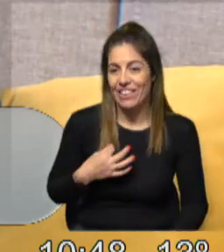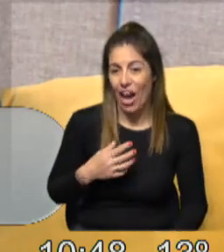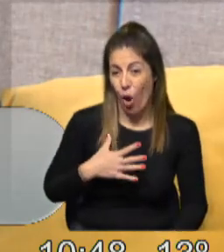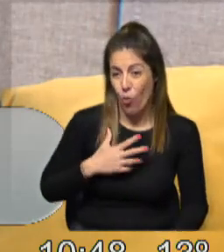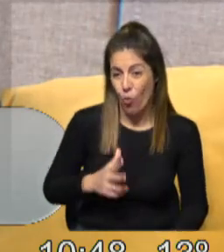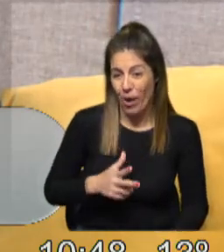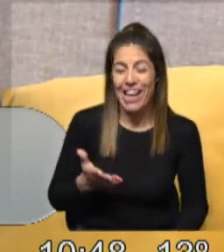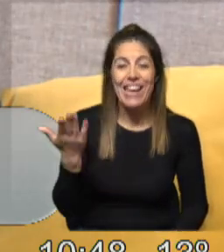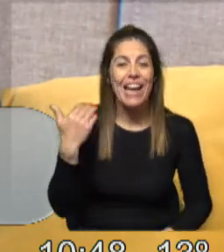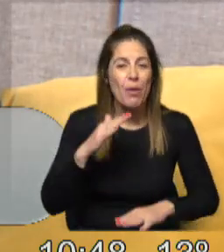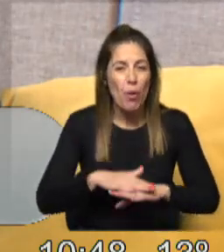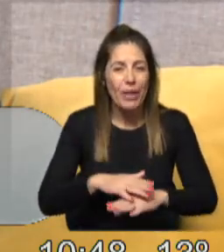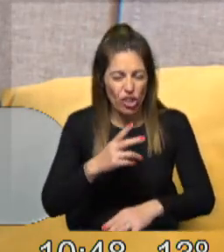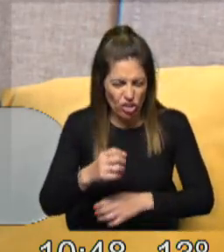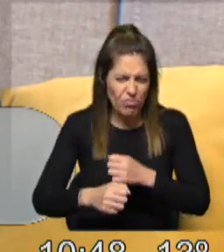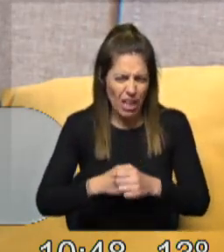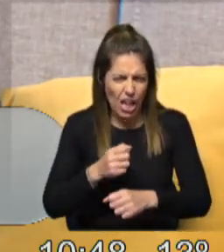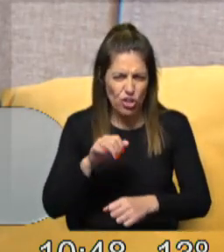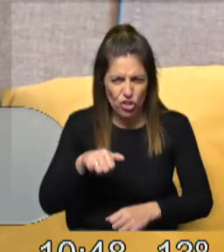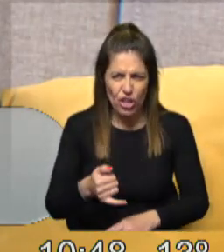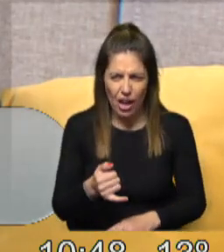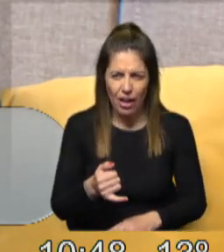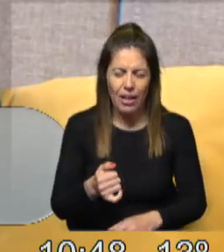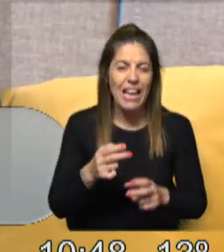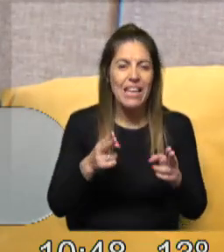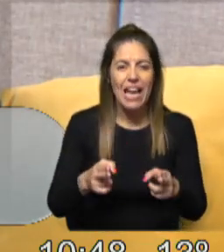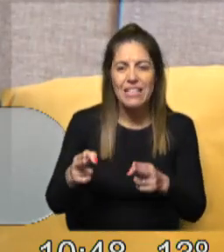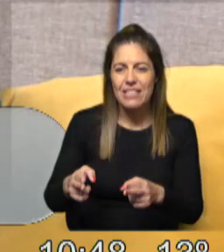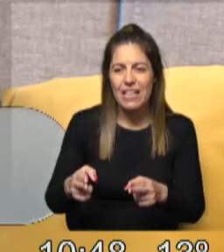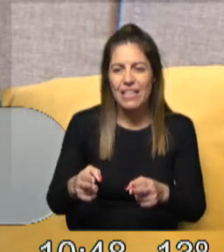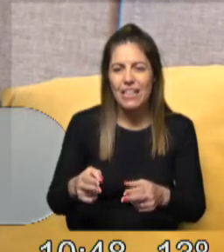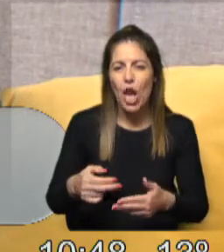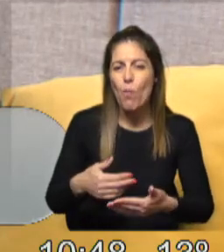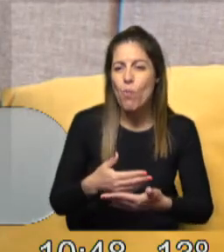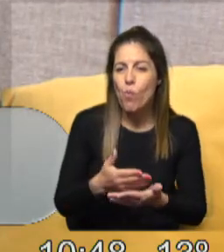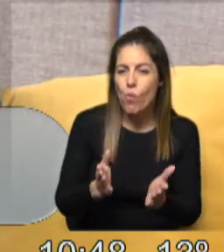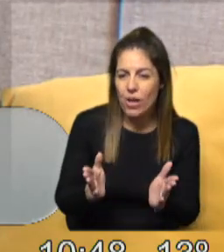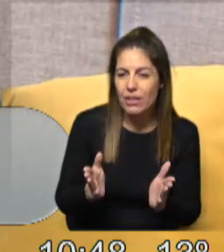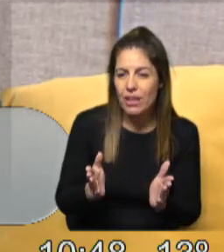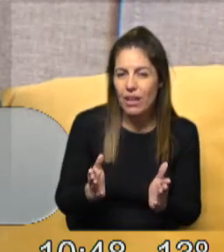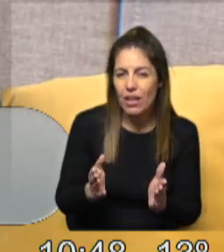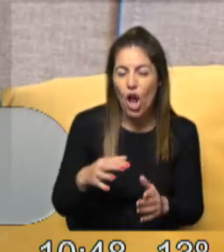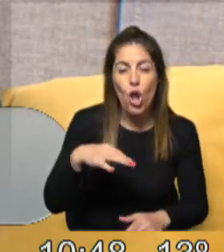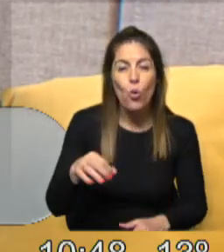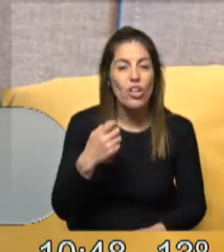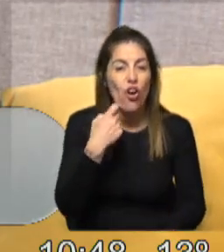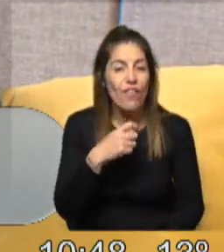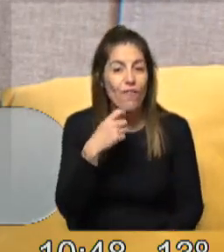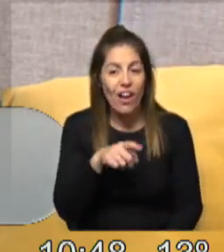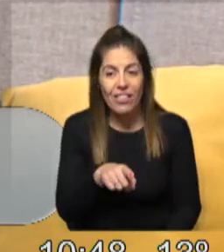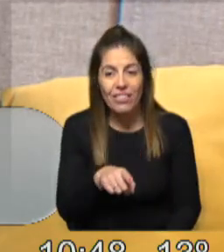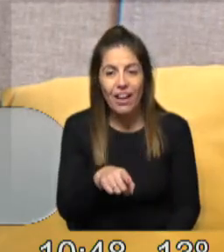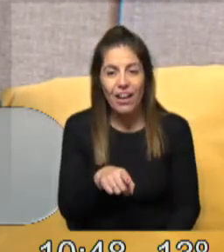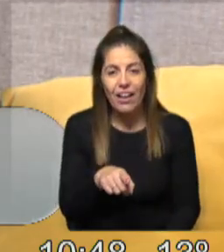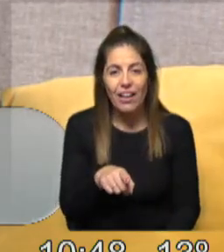en aquel momento, esto tiene un par de años ya, la serie desliza por ahí. Che, lo único que falta es que